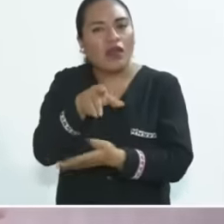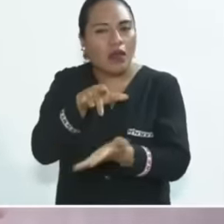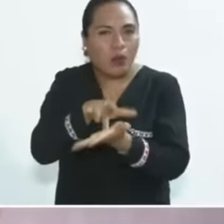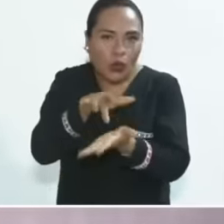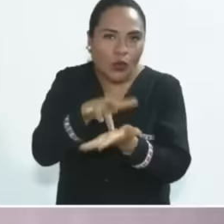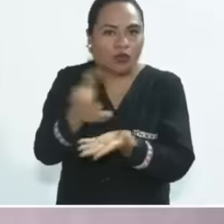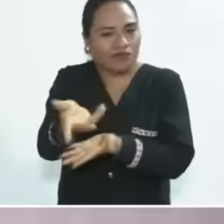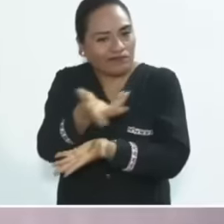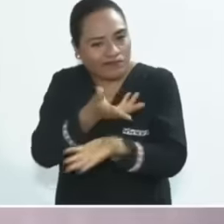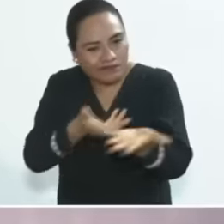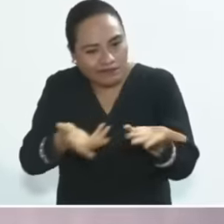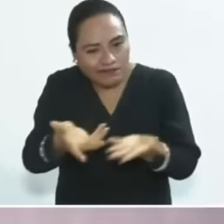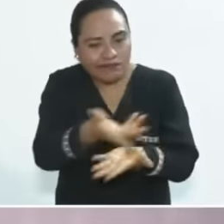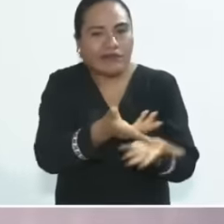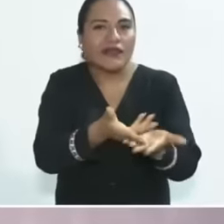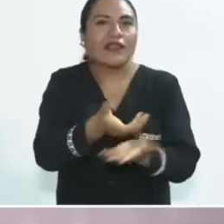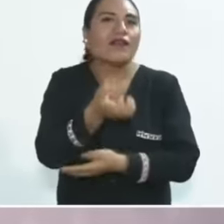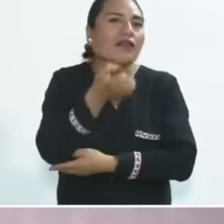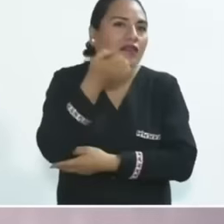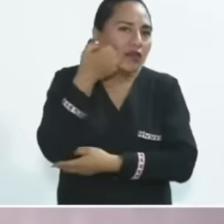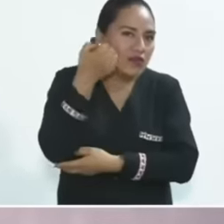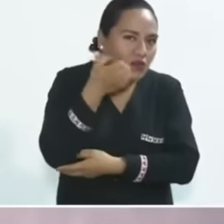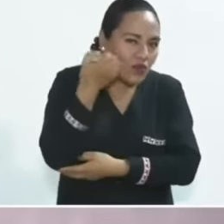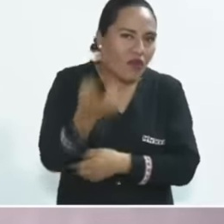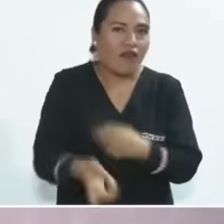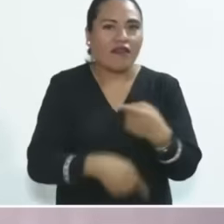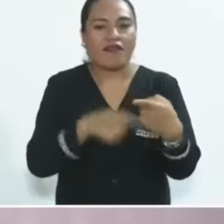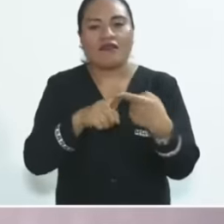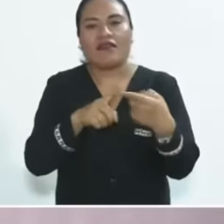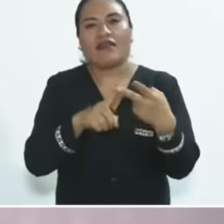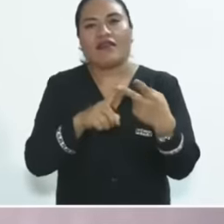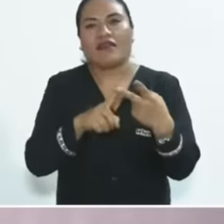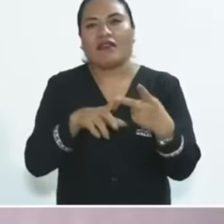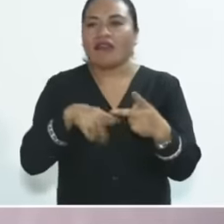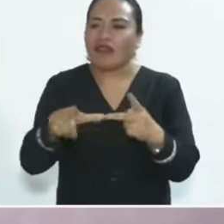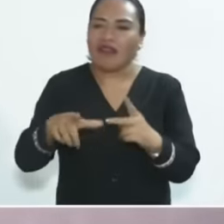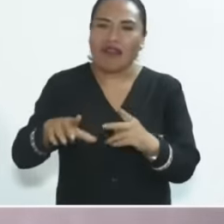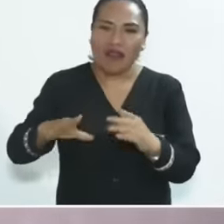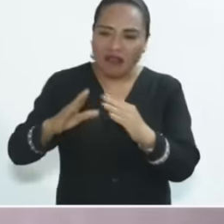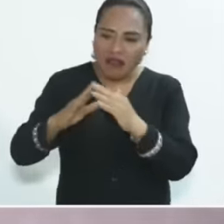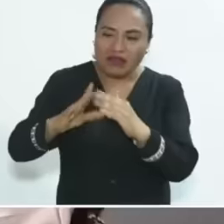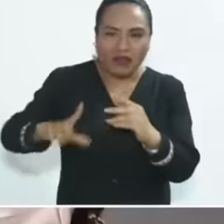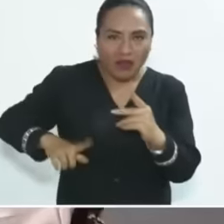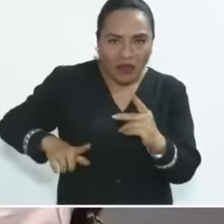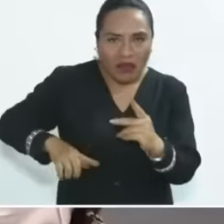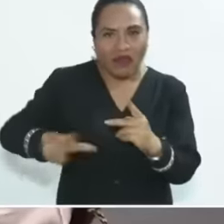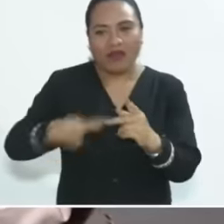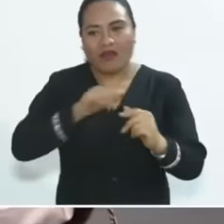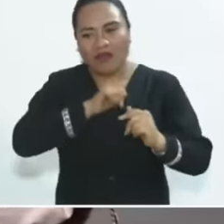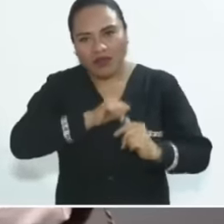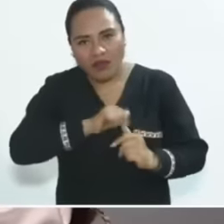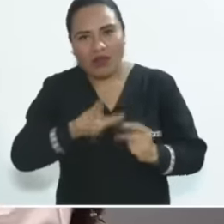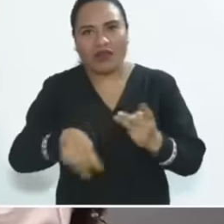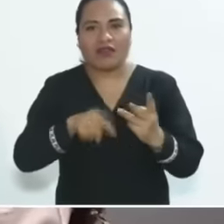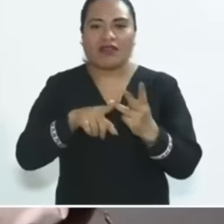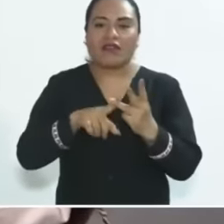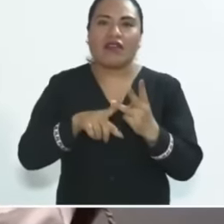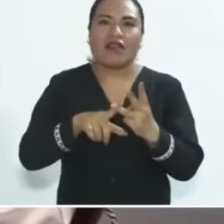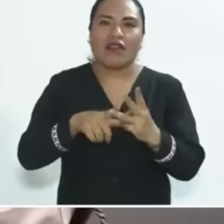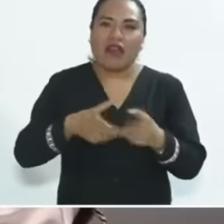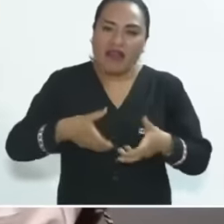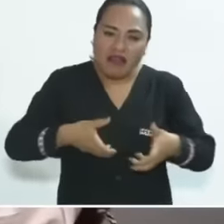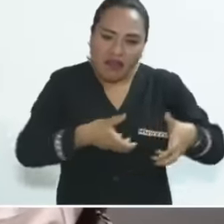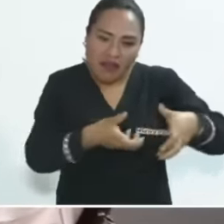La escuela, el palacio, la iglesia, el camino,